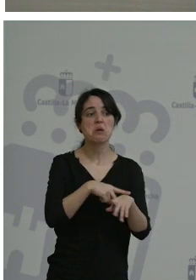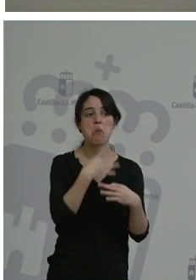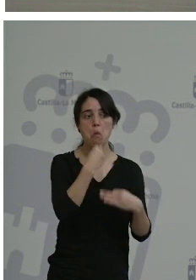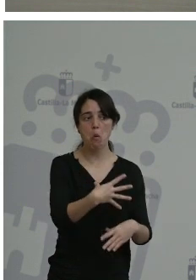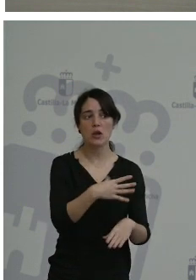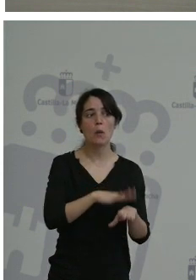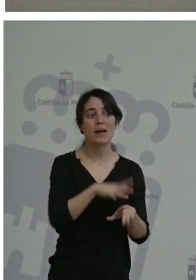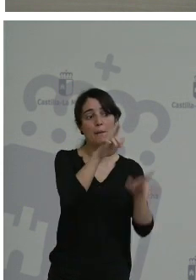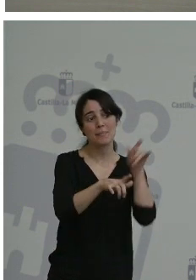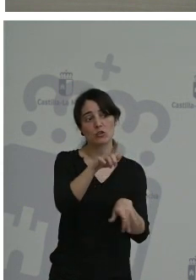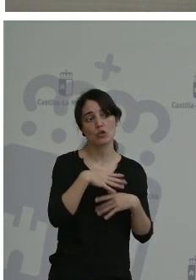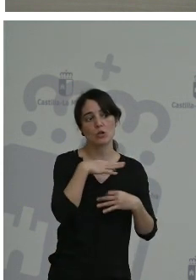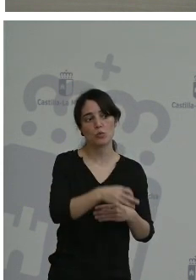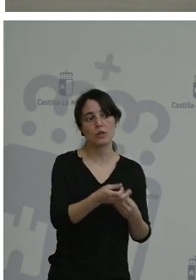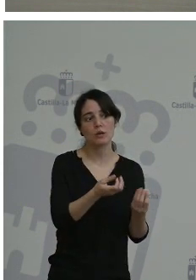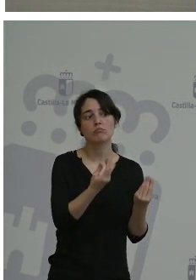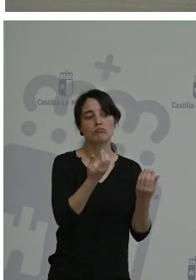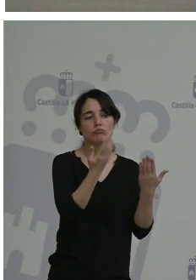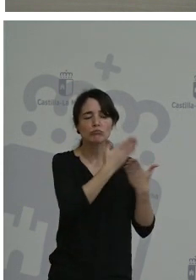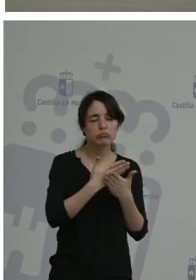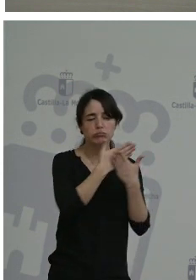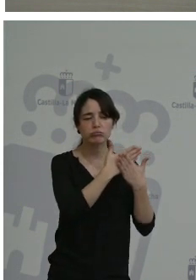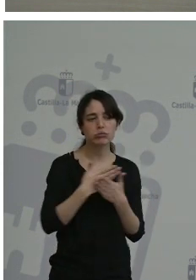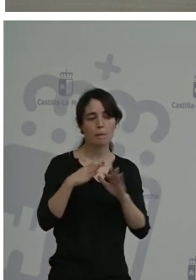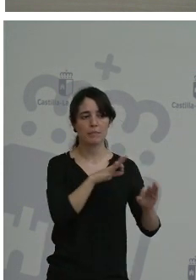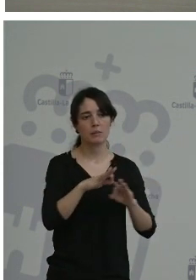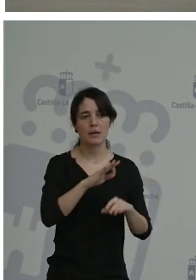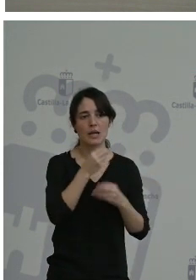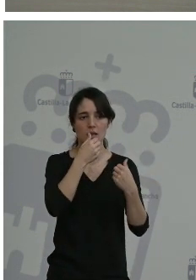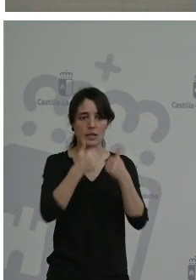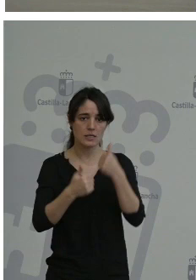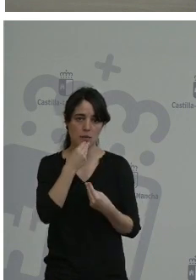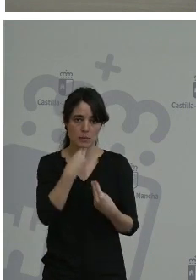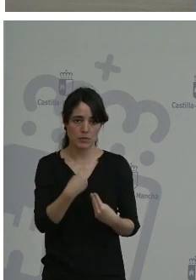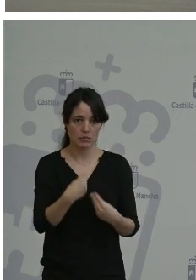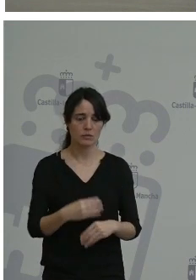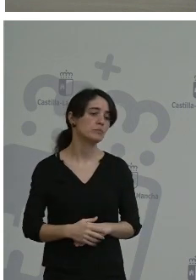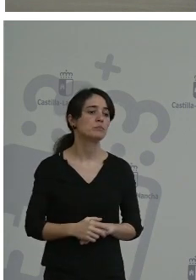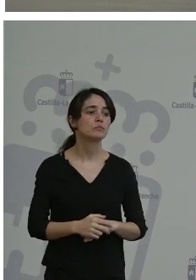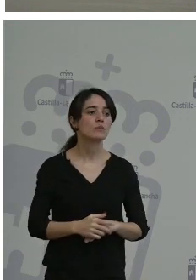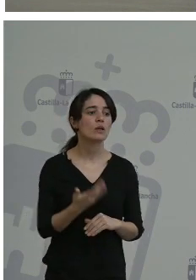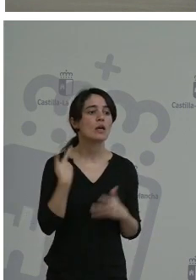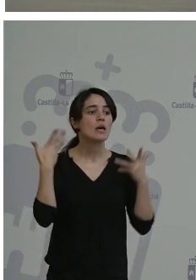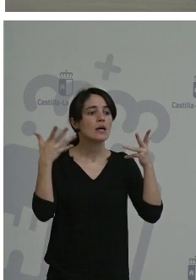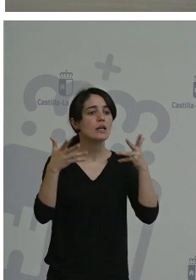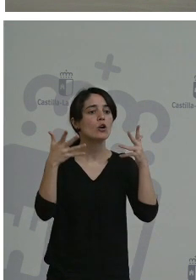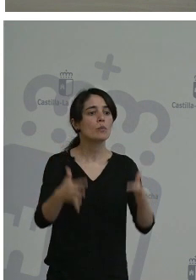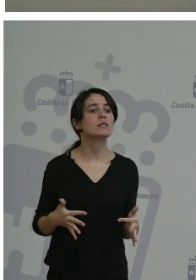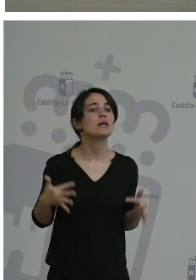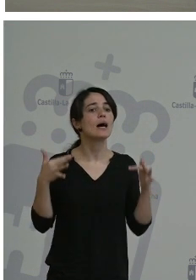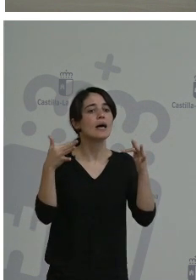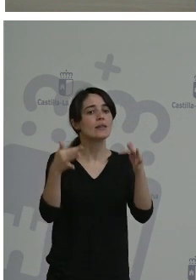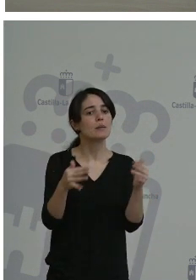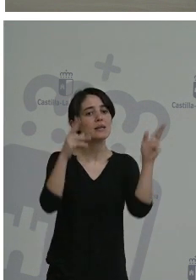pueda facilitar la preparación del examen. Se recomienda, además, acompañar los temarios